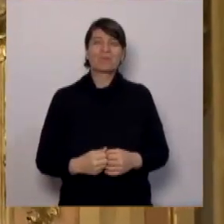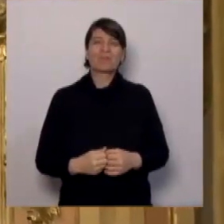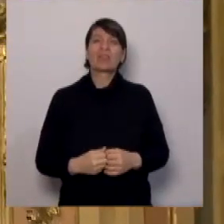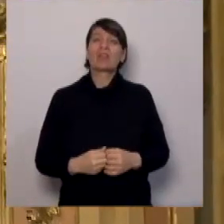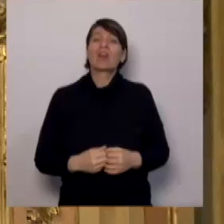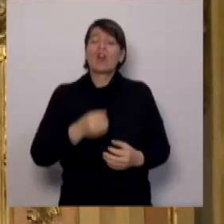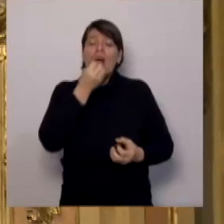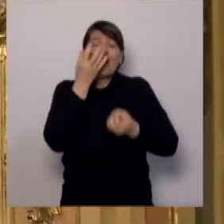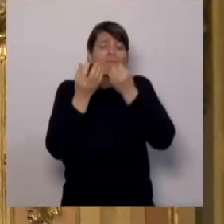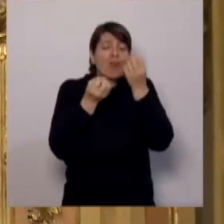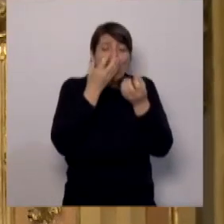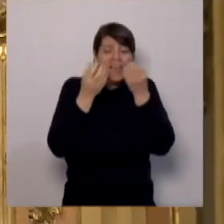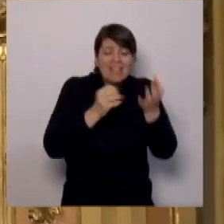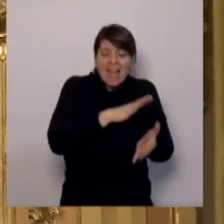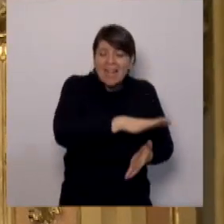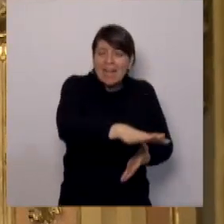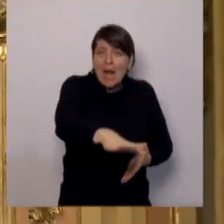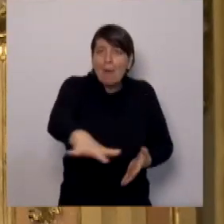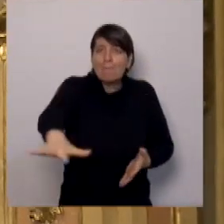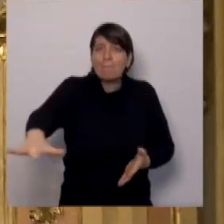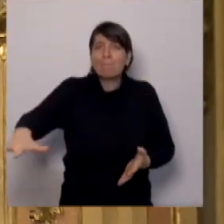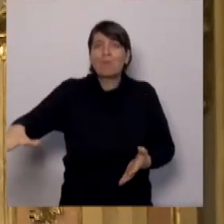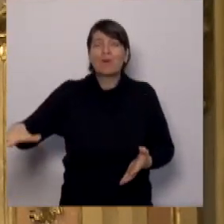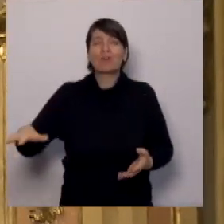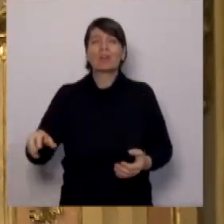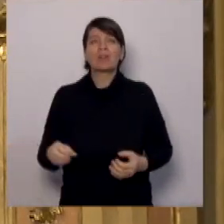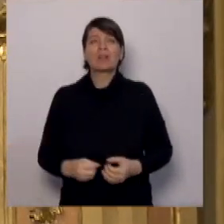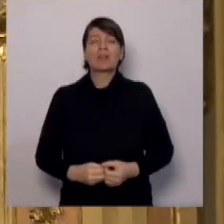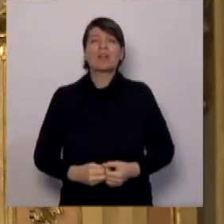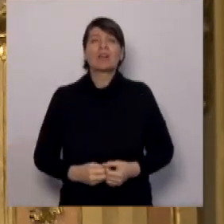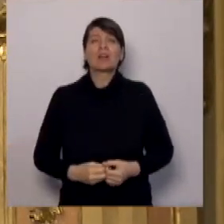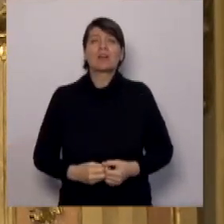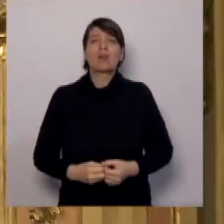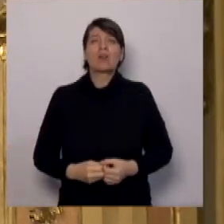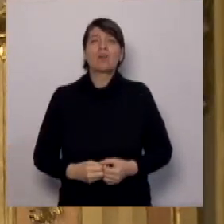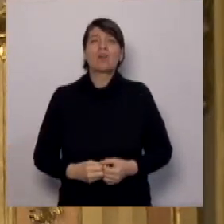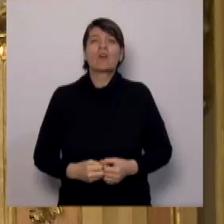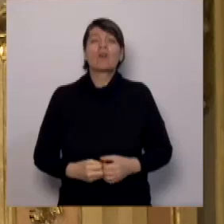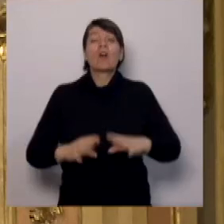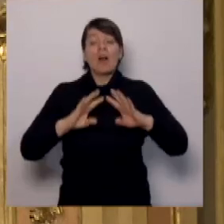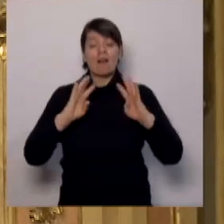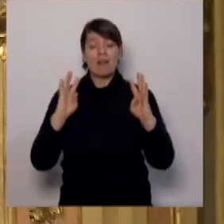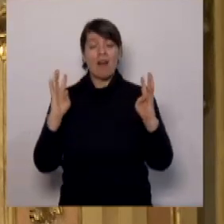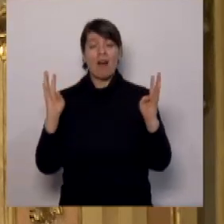Los rosales en flor y los lirios del campo